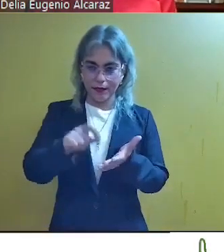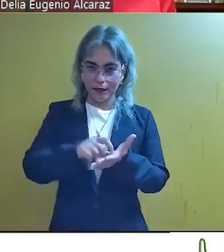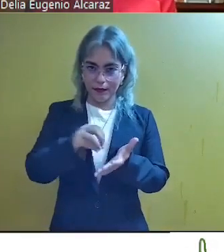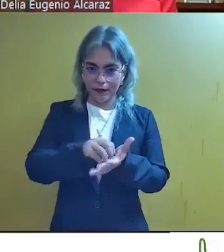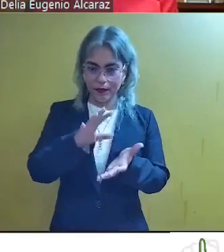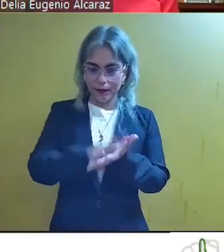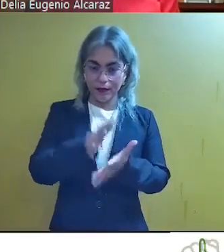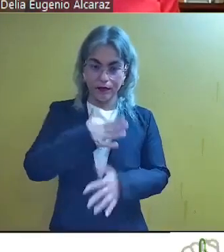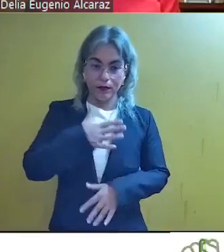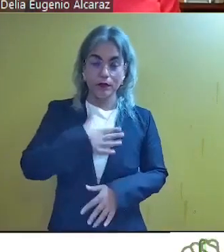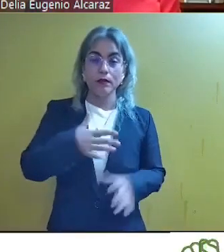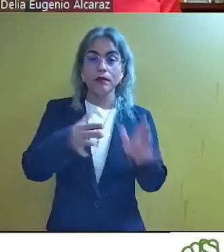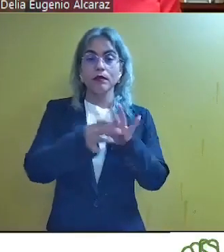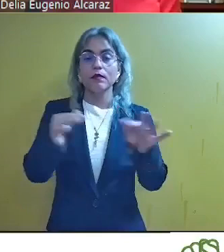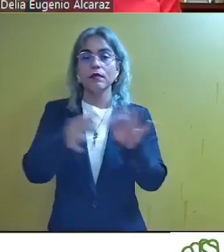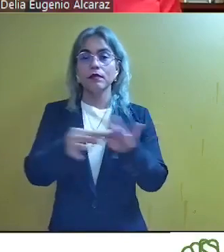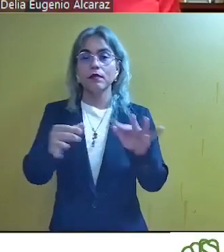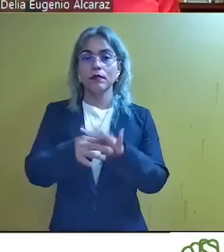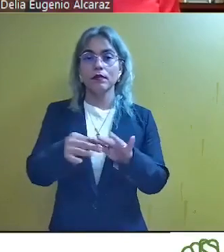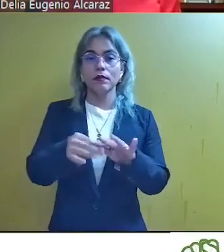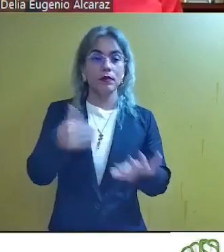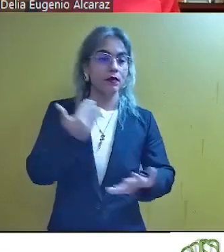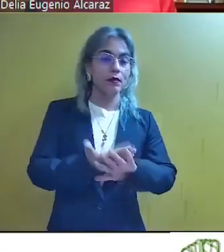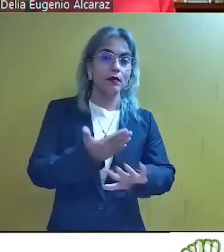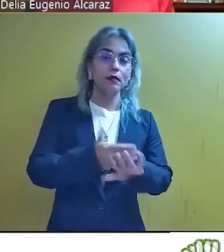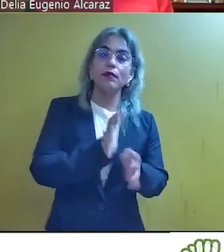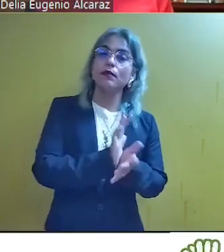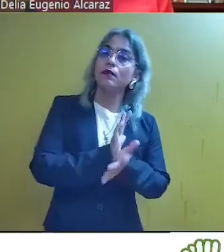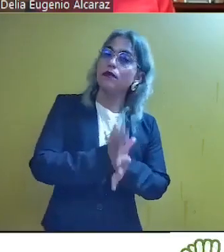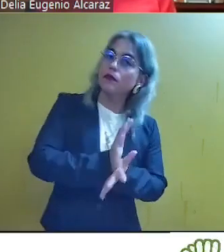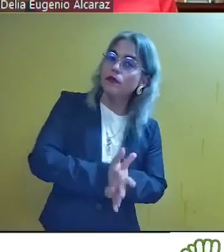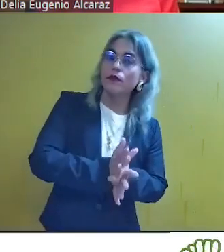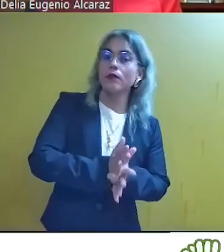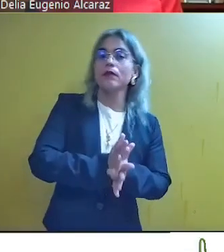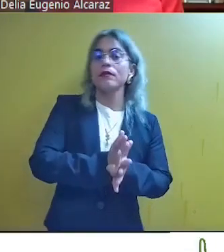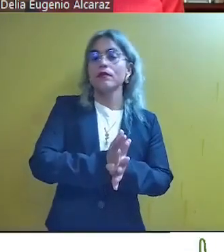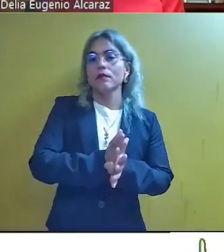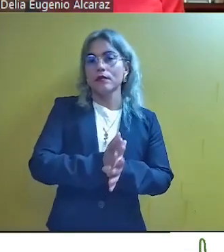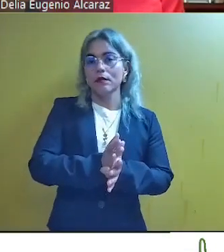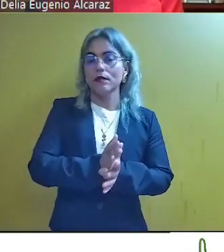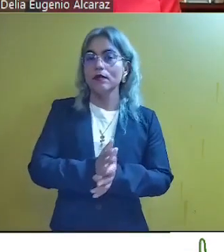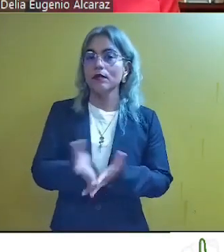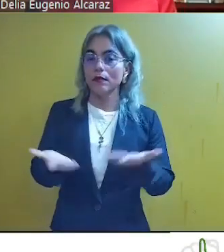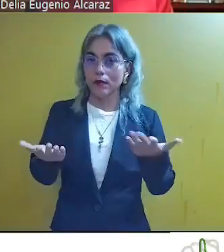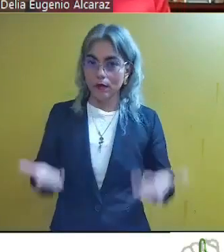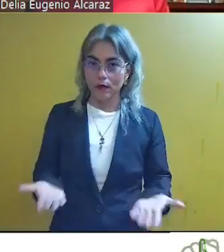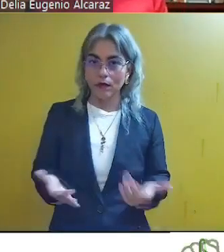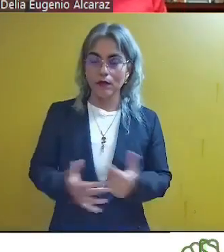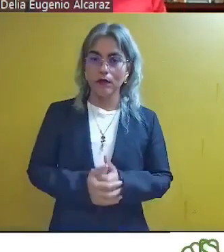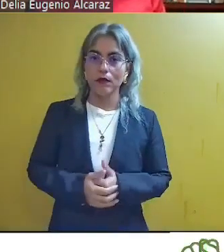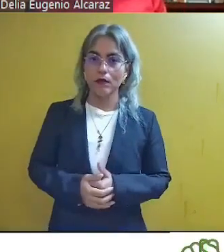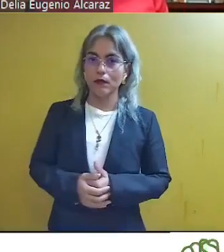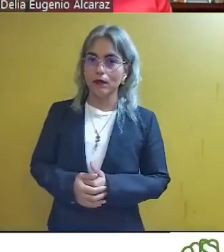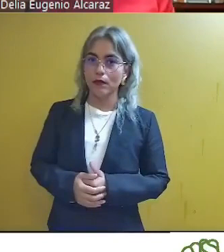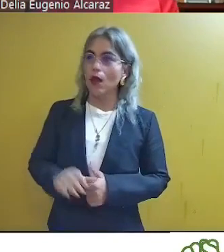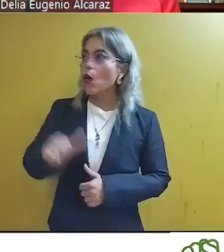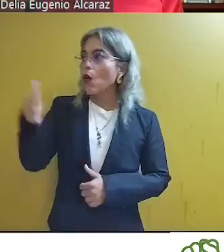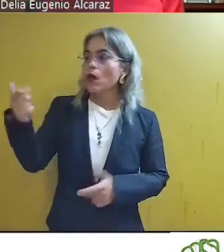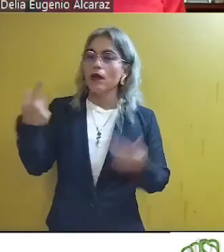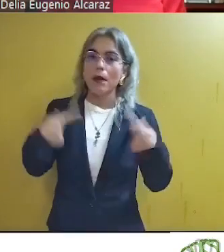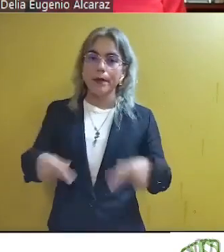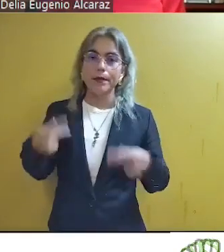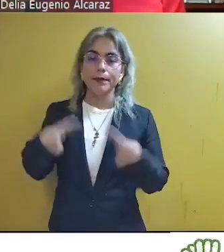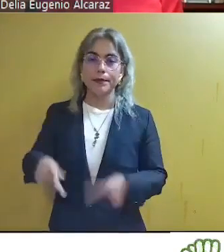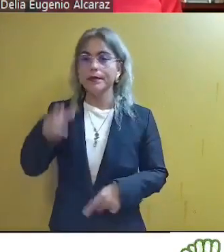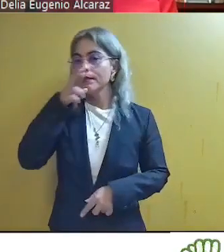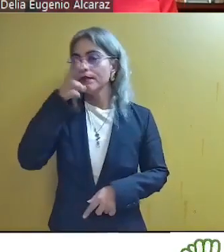señalo que fue ofrecido o que se hizo llegar por una persona ajena